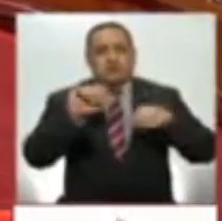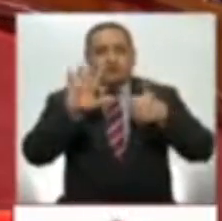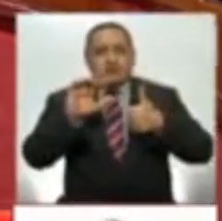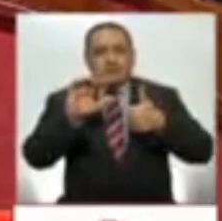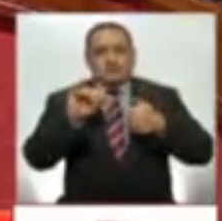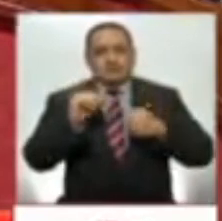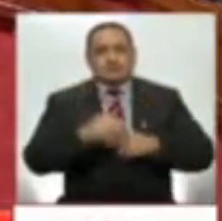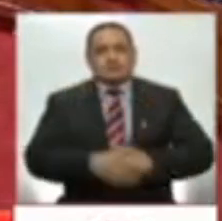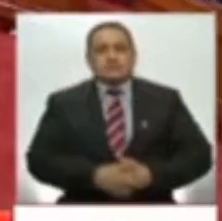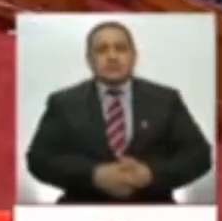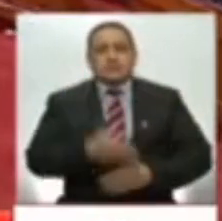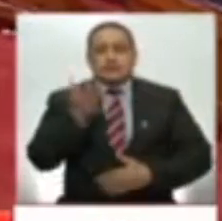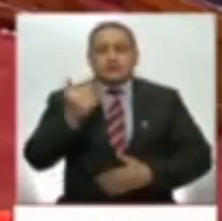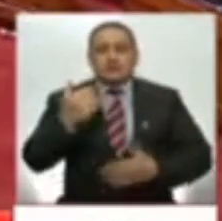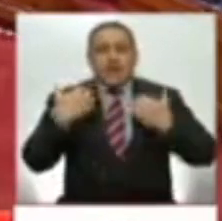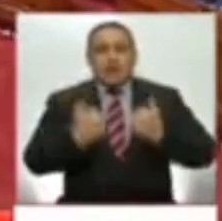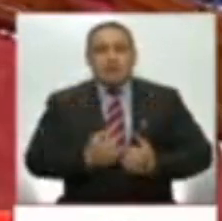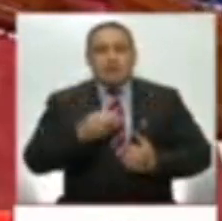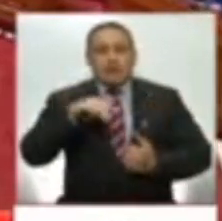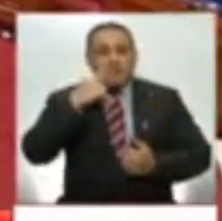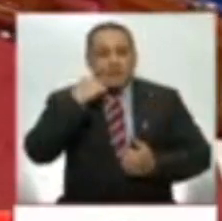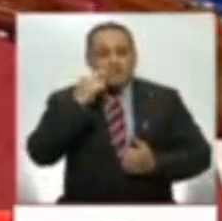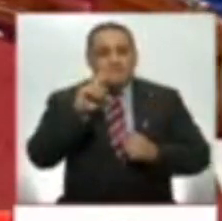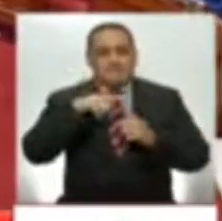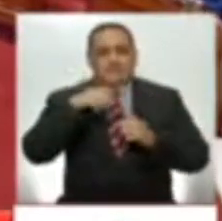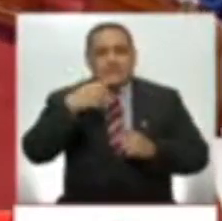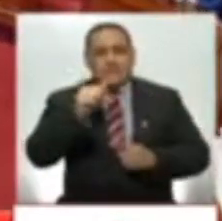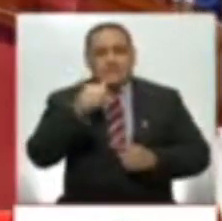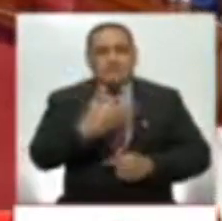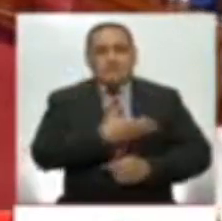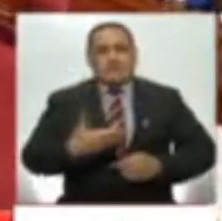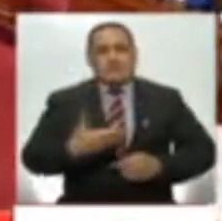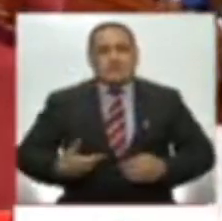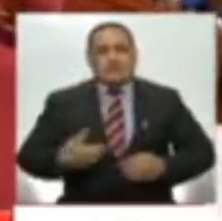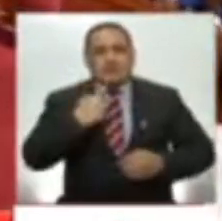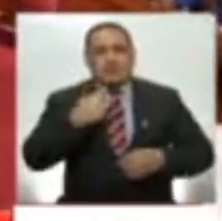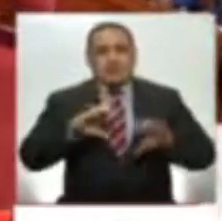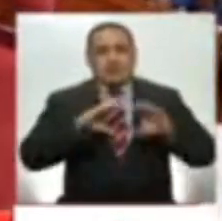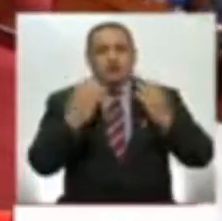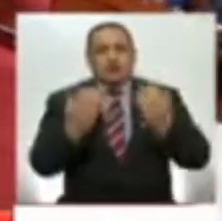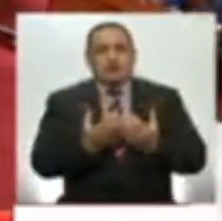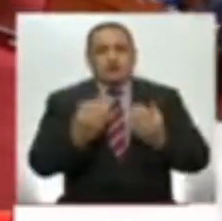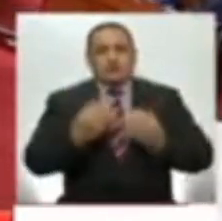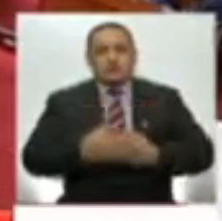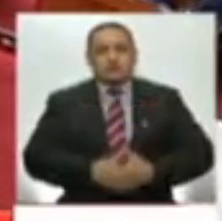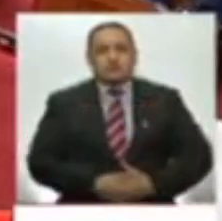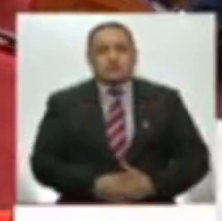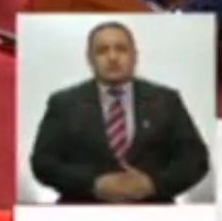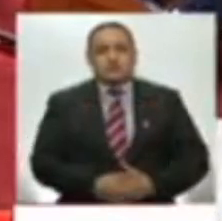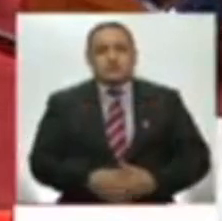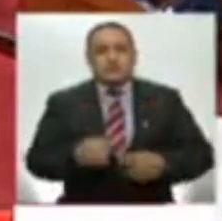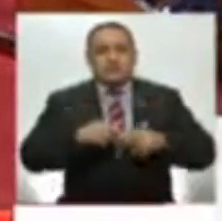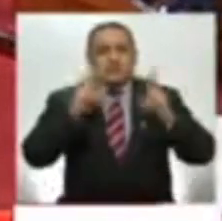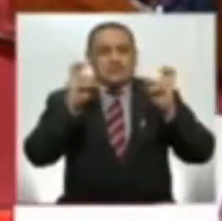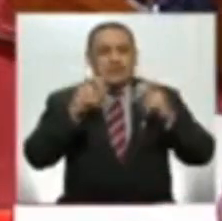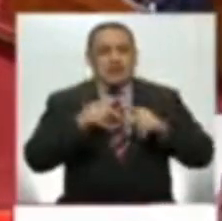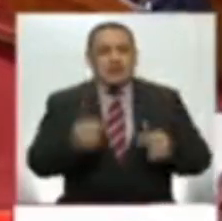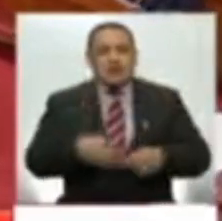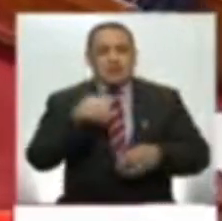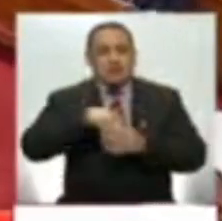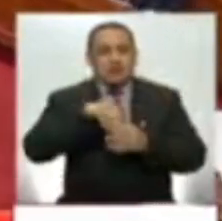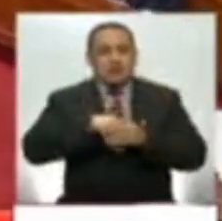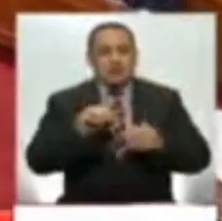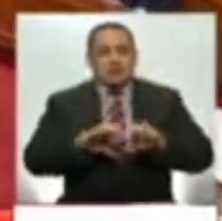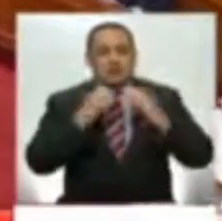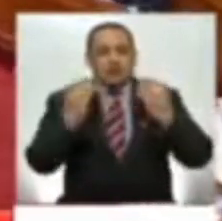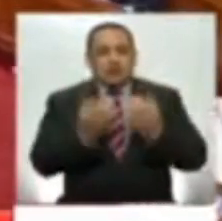386-2021-JNE. Señora abogada Mirta Esther Vázquez Chuguilín, presidenta AI del Congreso de la República. Asunto: Elecciones Generales